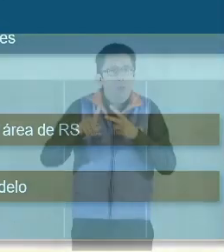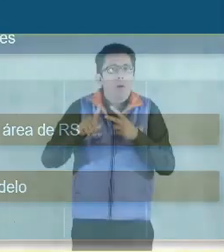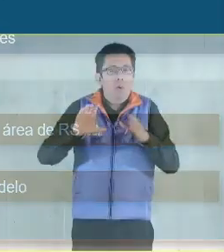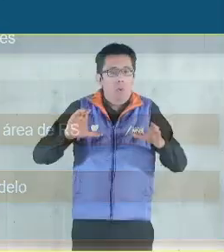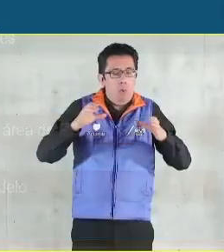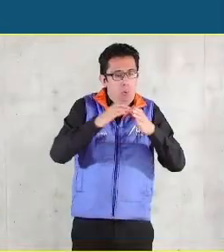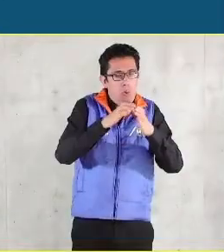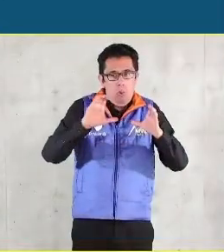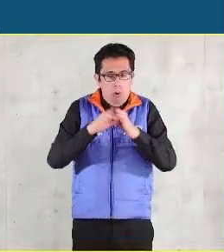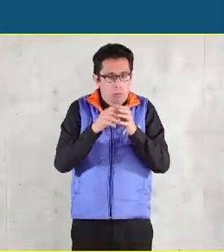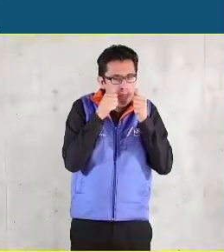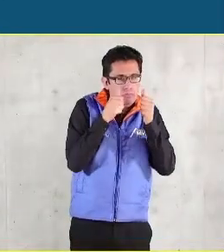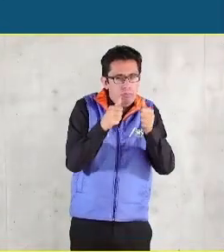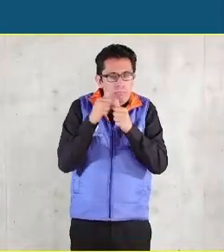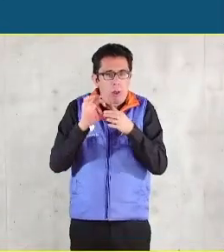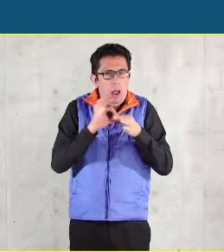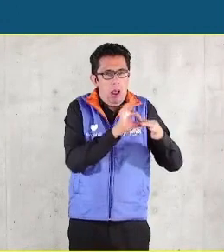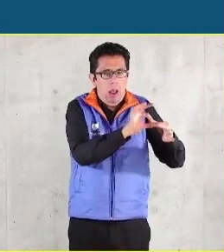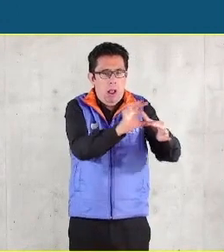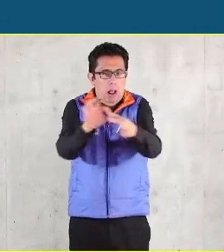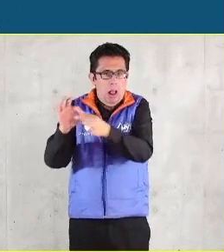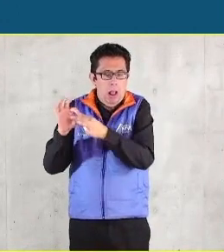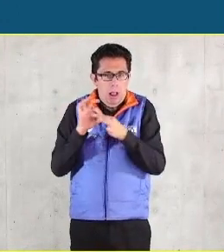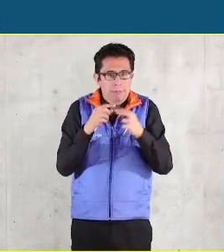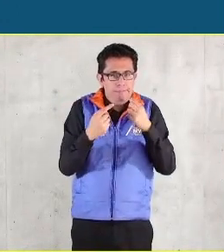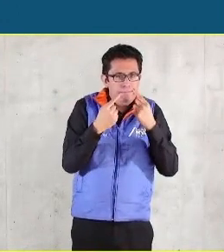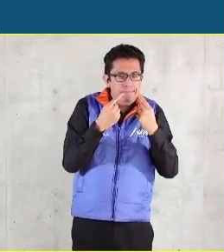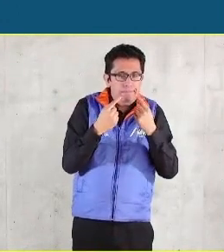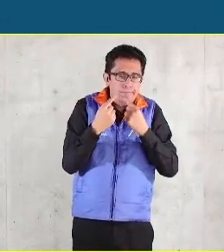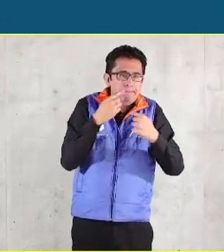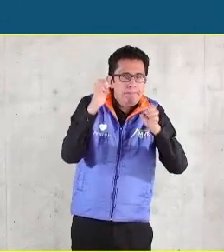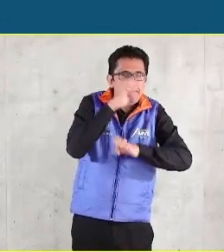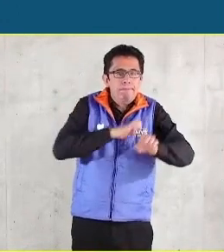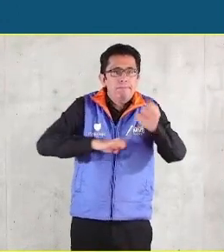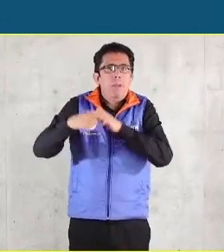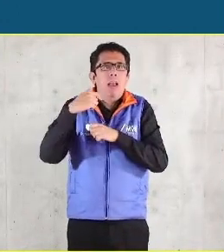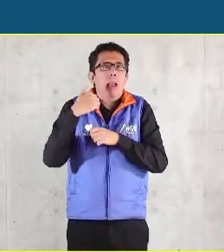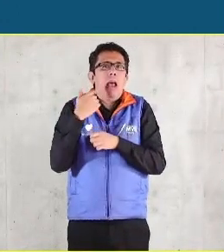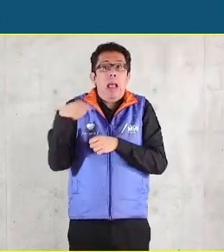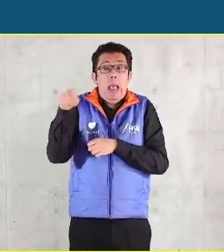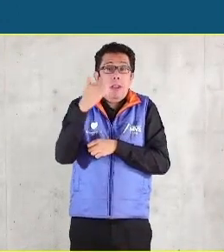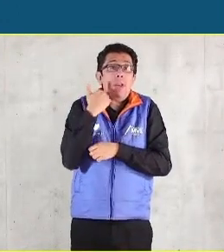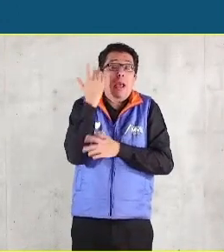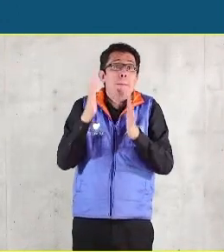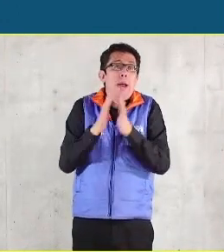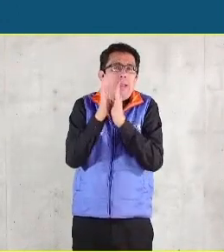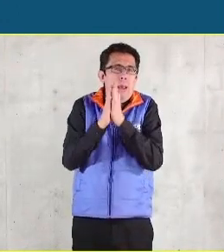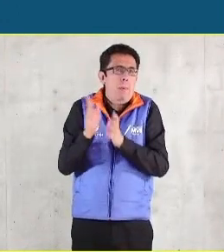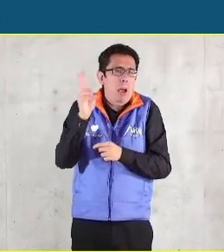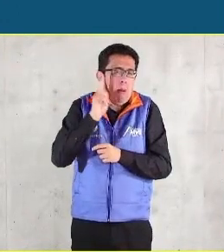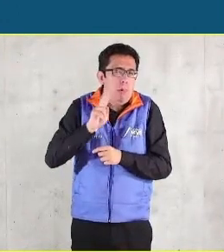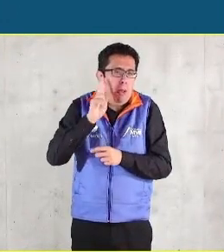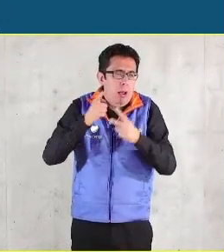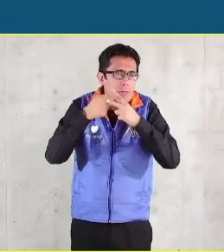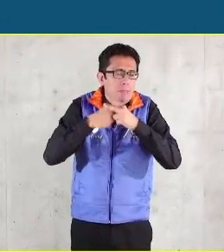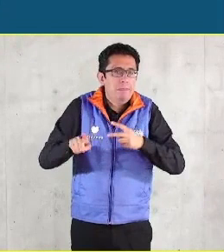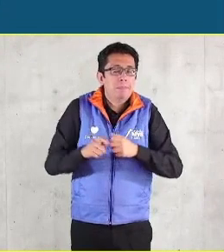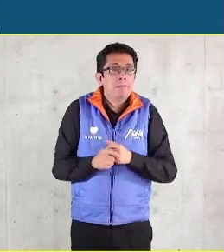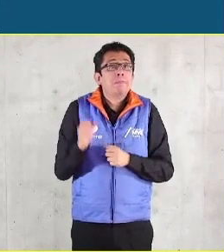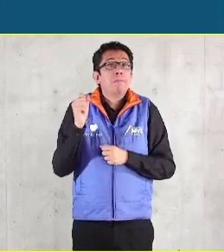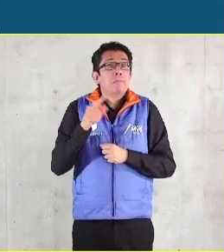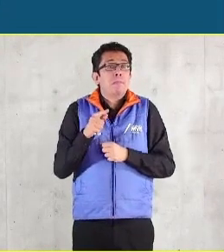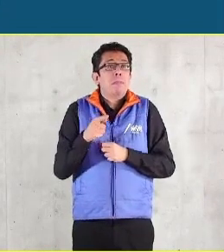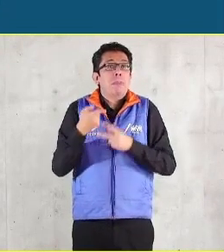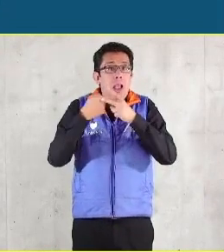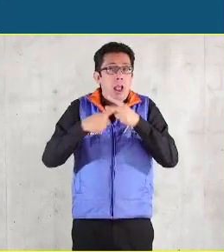group, es decir, ir con nuestros aliados, ir con nuestras empresas que quieran entrar en esta prueba piloto y pues de alguna manera empezar a probar